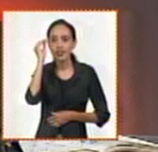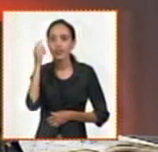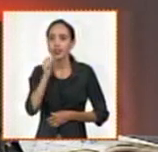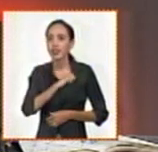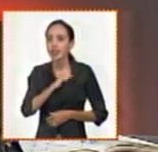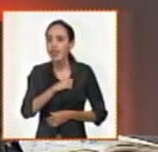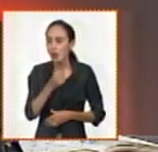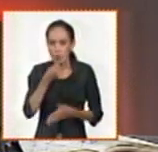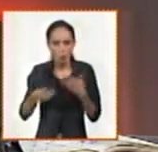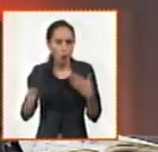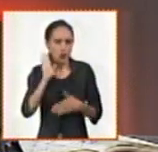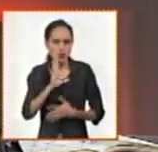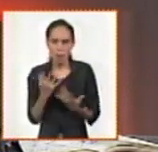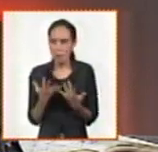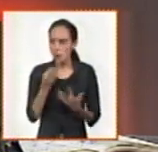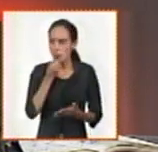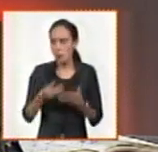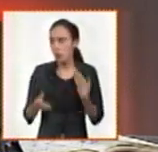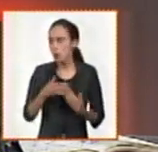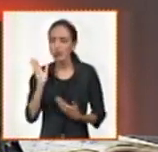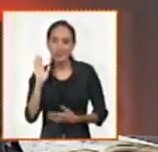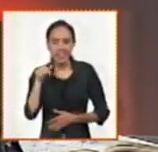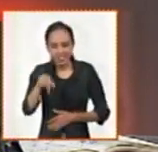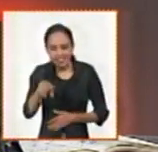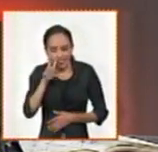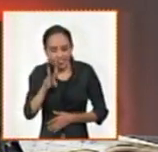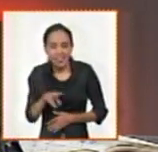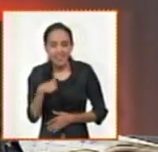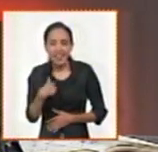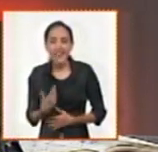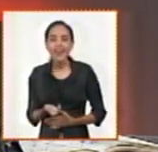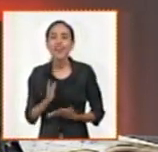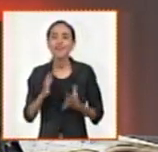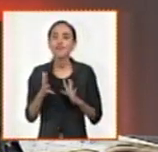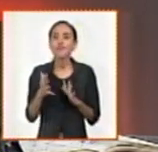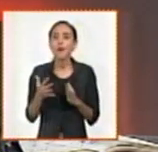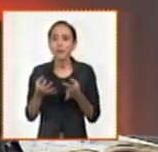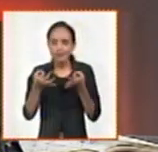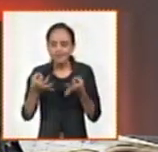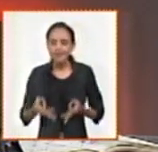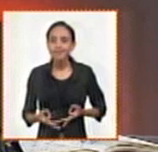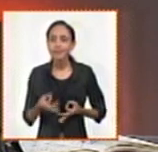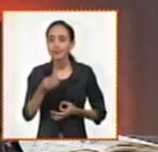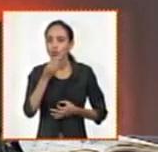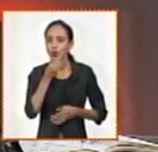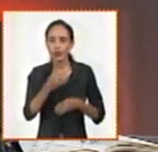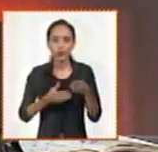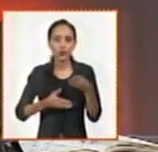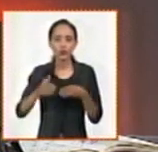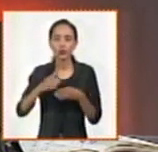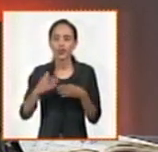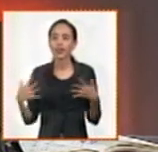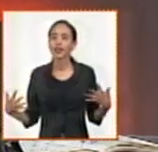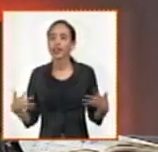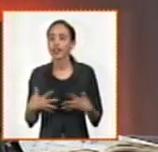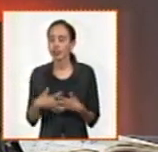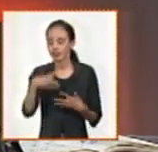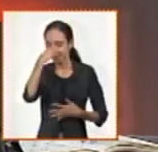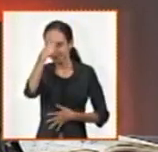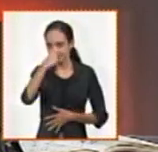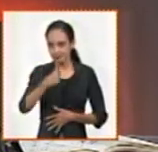manos y está dándose cuenta que es la forma más real para construir relaciones humanas en